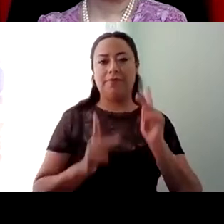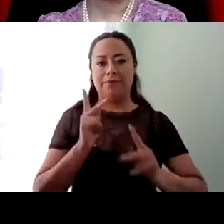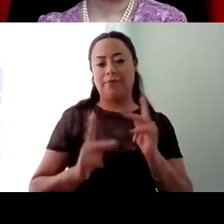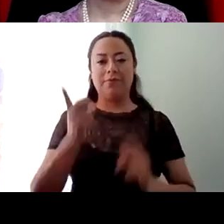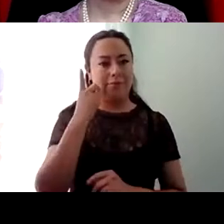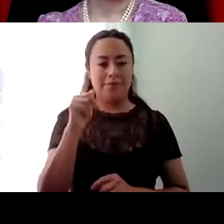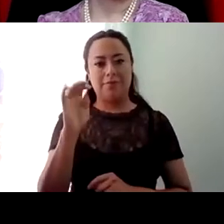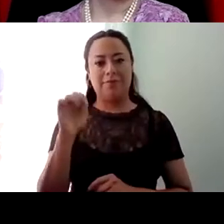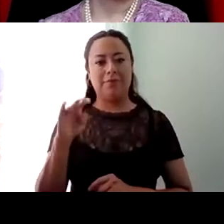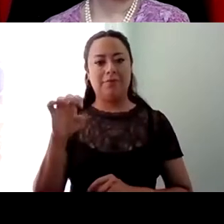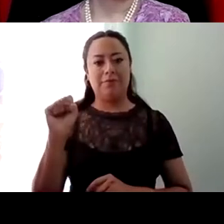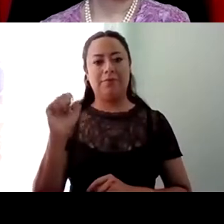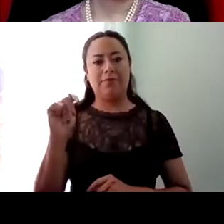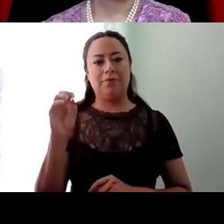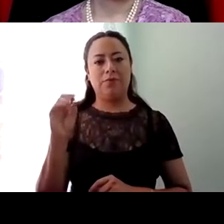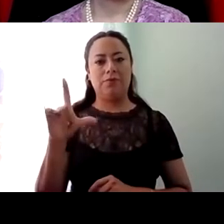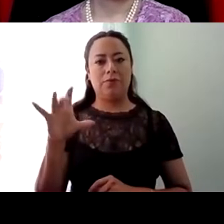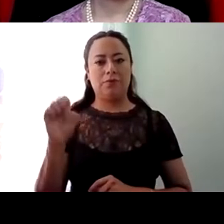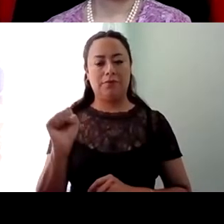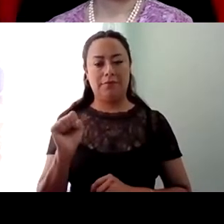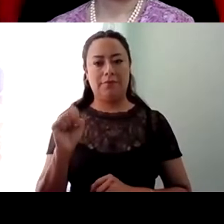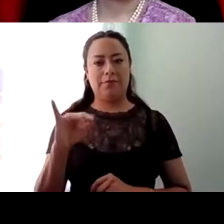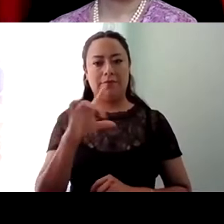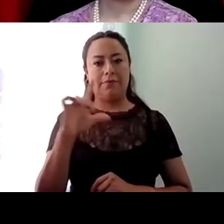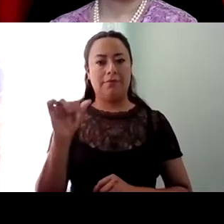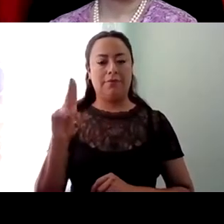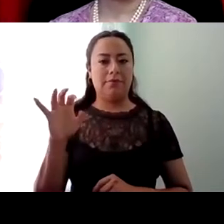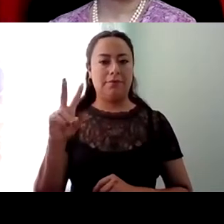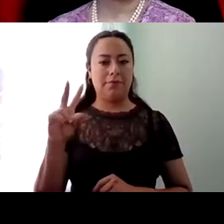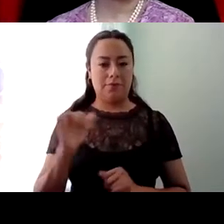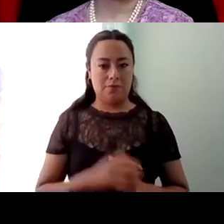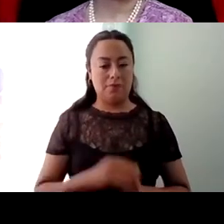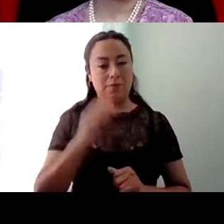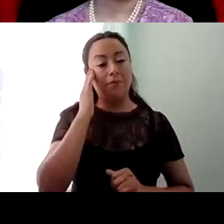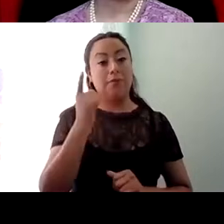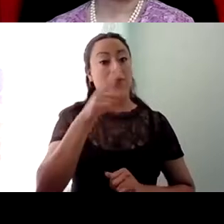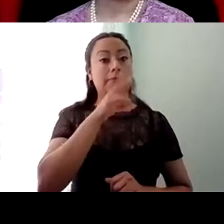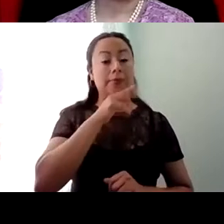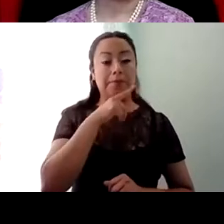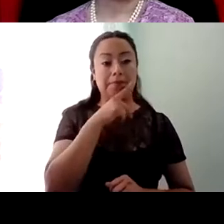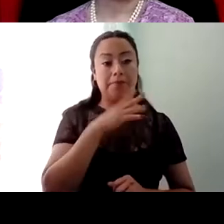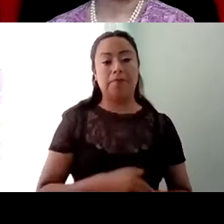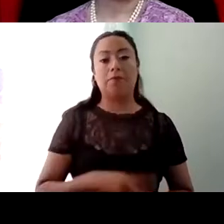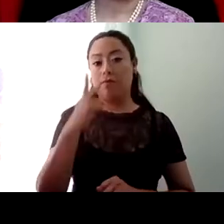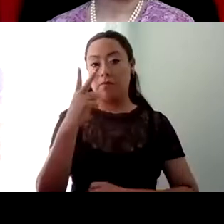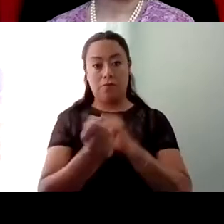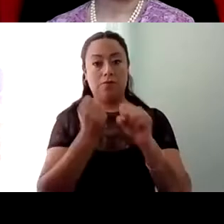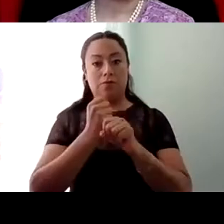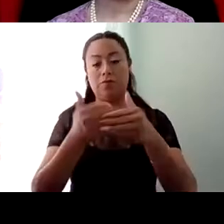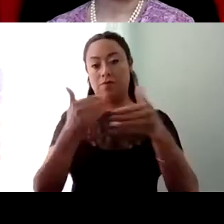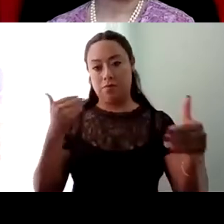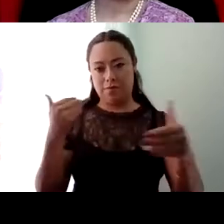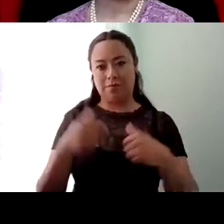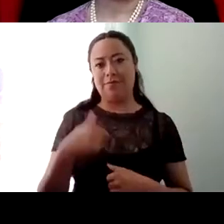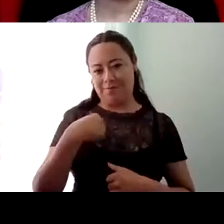su participación, maestra, que una de las preocupaciones que durante los 2 años pasados como